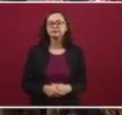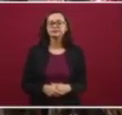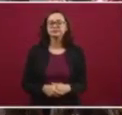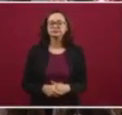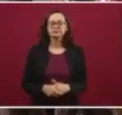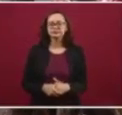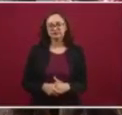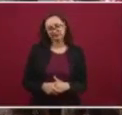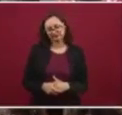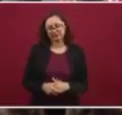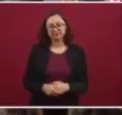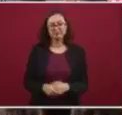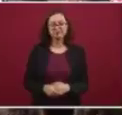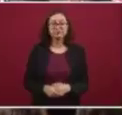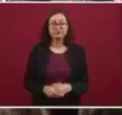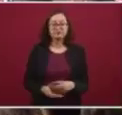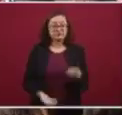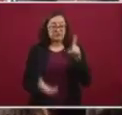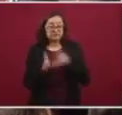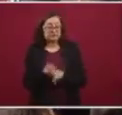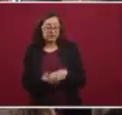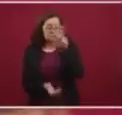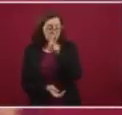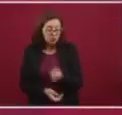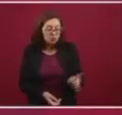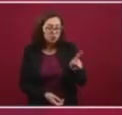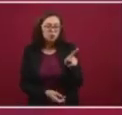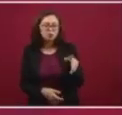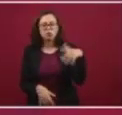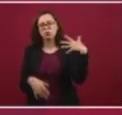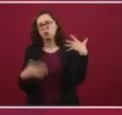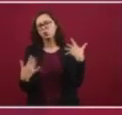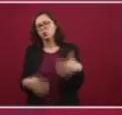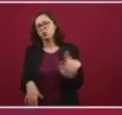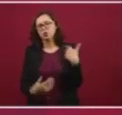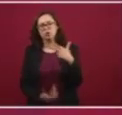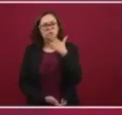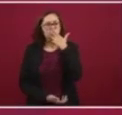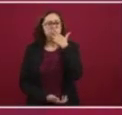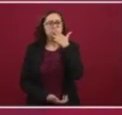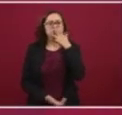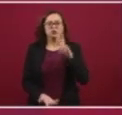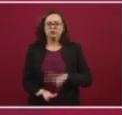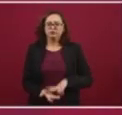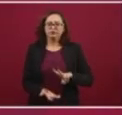en estos pueblos hay una gran reserva de valores.